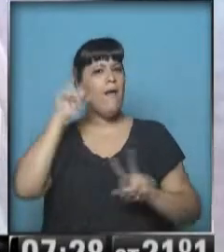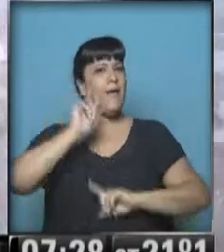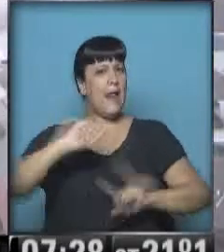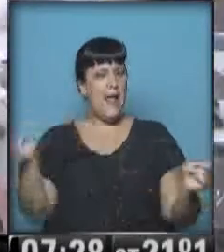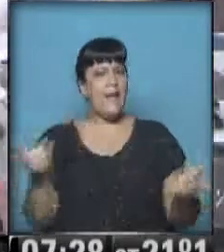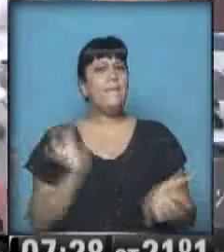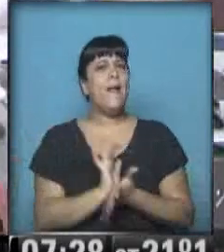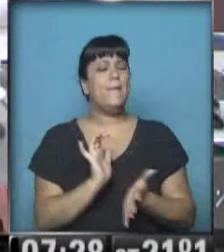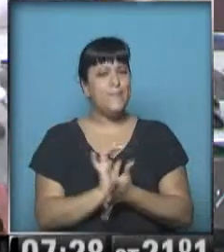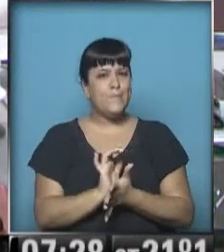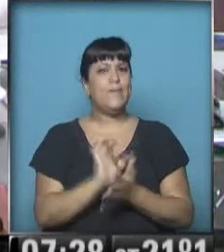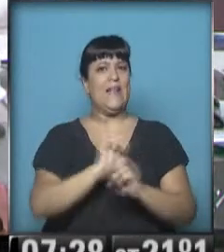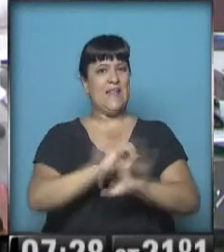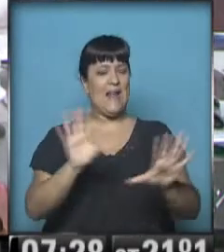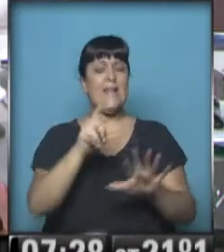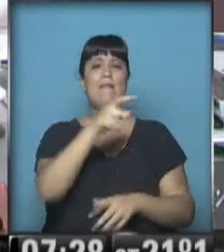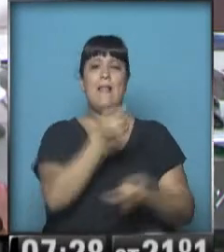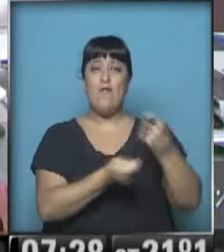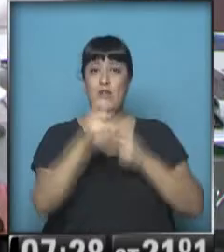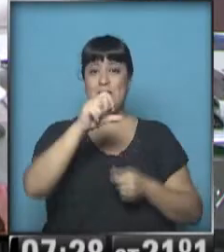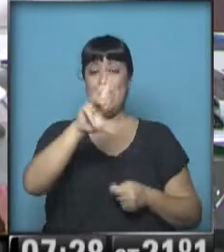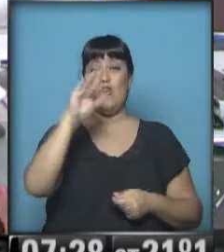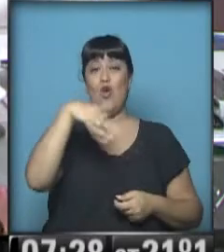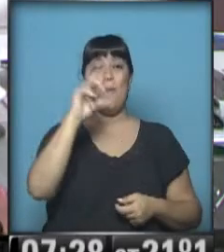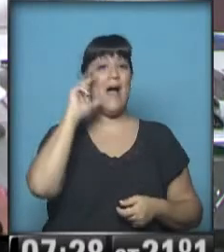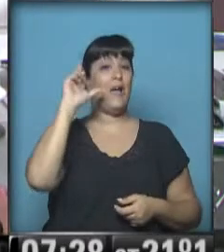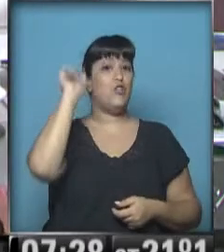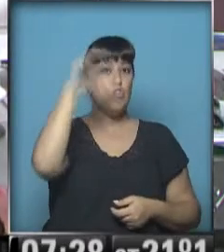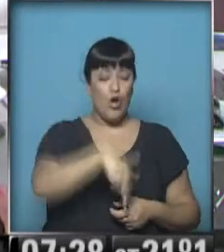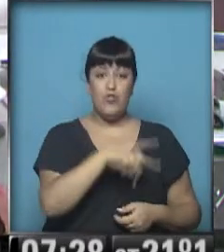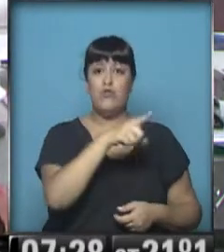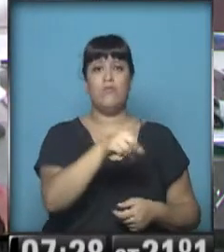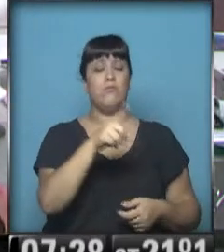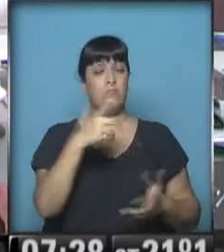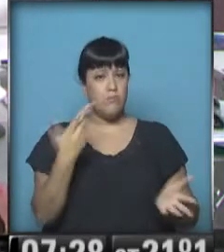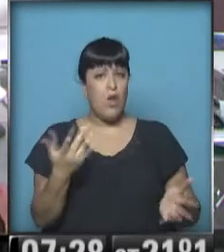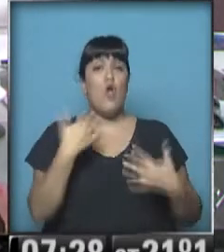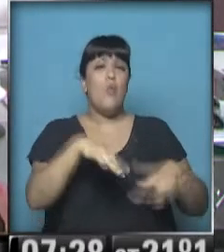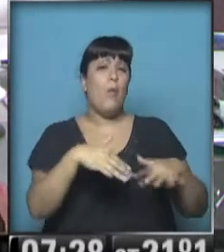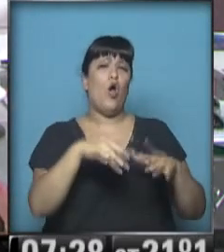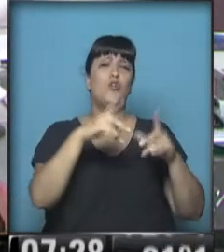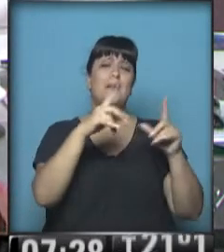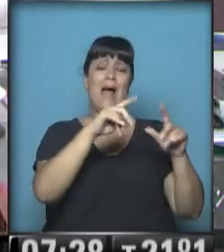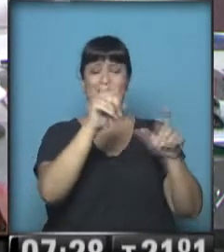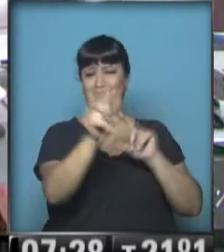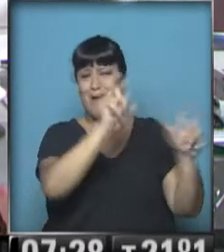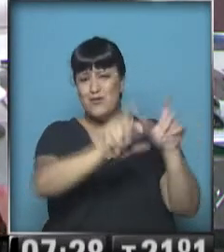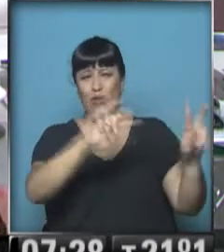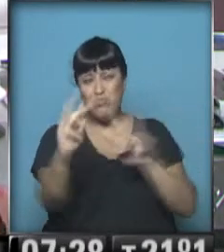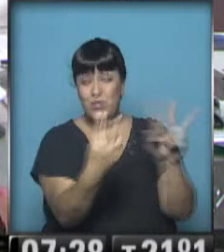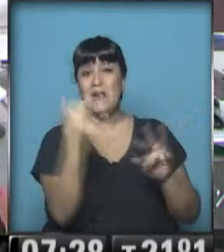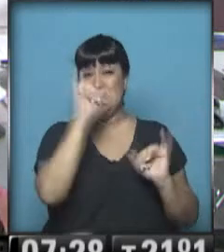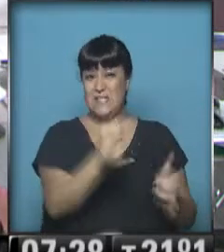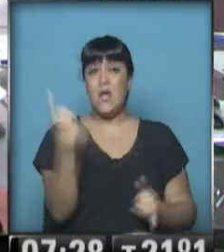que ha significado la tragedia de Cromañón en la vida de los argentinos. Ha atravesado la historia, más allá de los números, de ser la peor tragedia. ¿Quién no